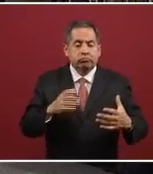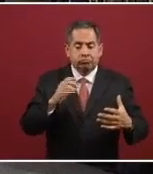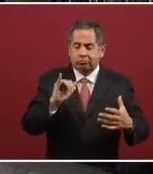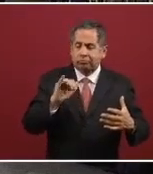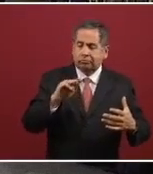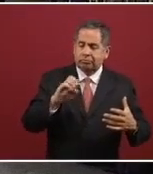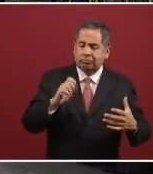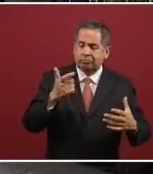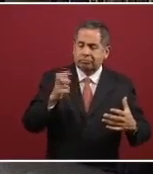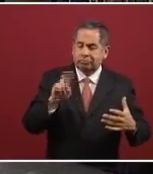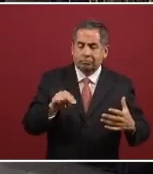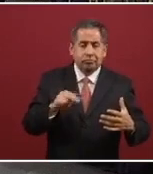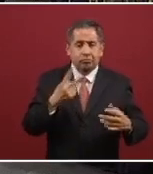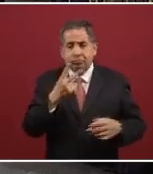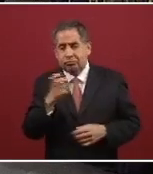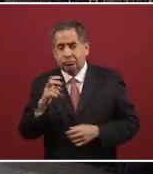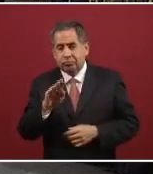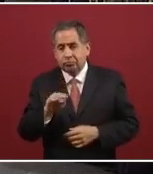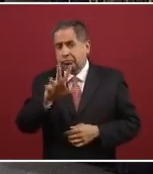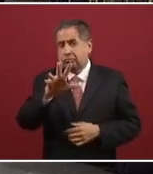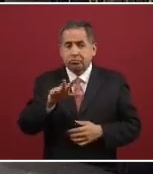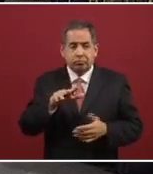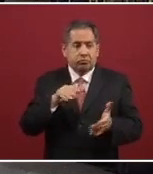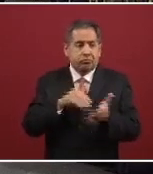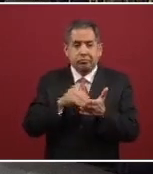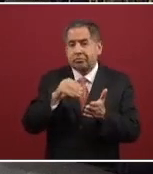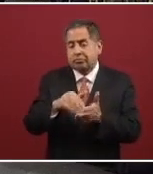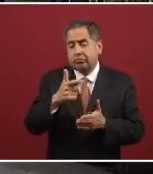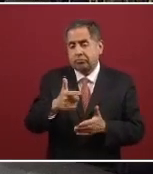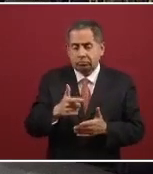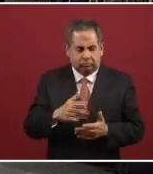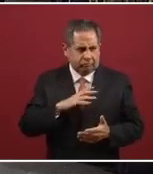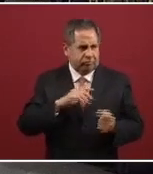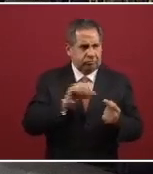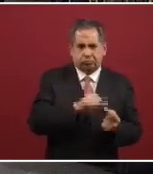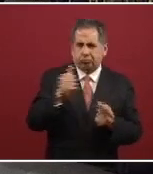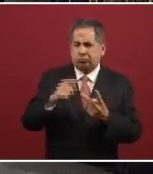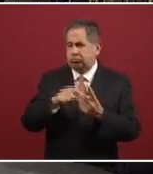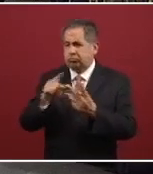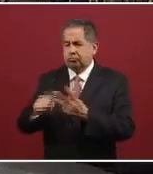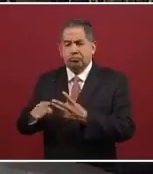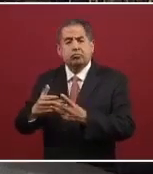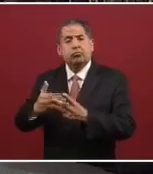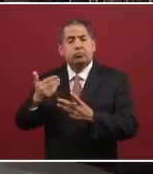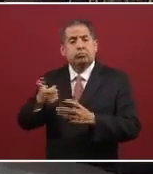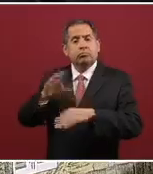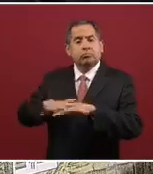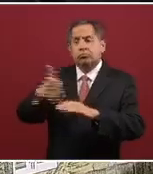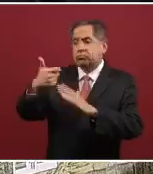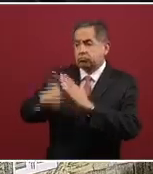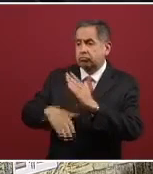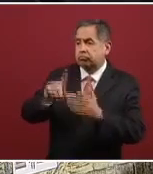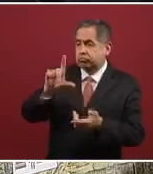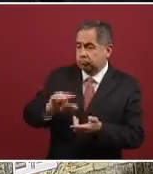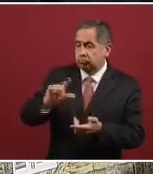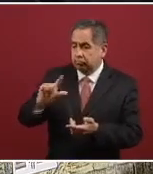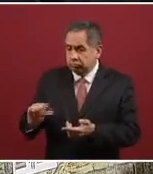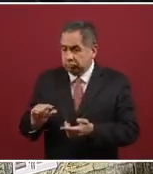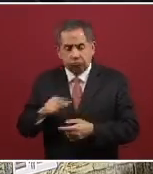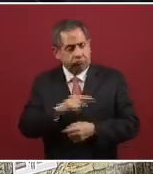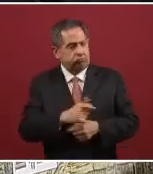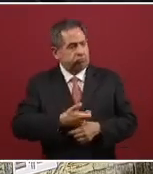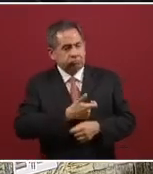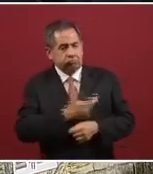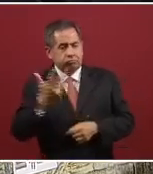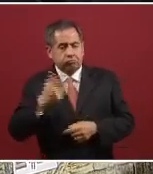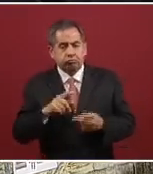imagenología por 298 millones, cuando hubo dos ofertas antes, mucho más bajas,